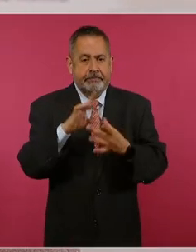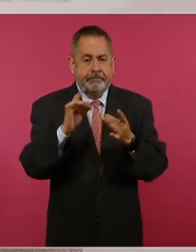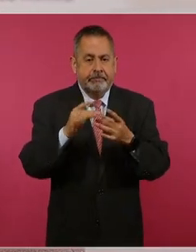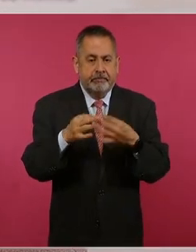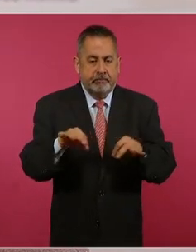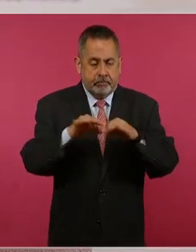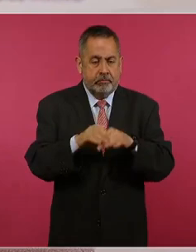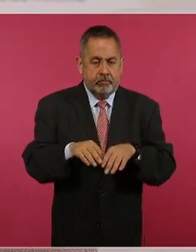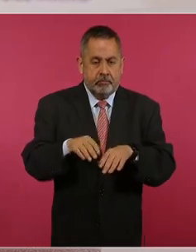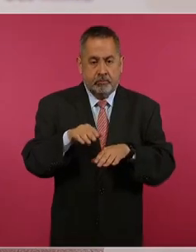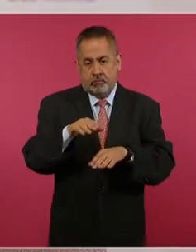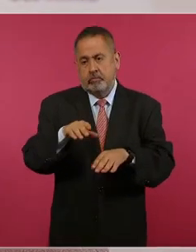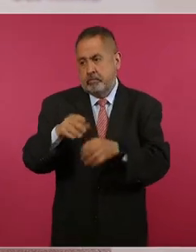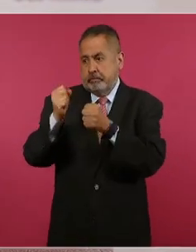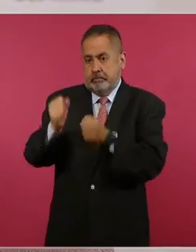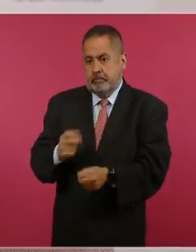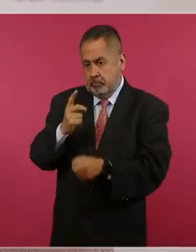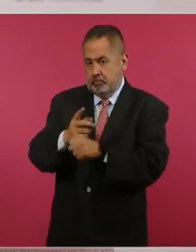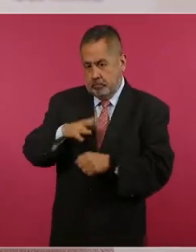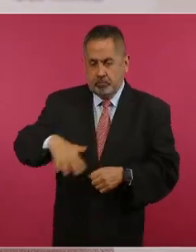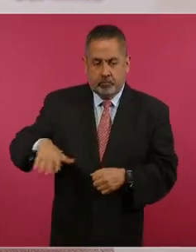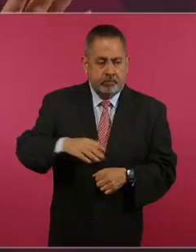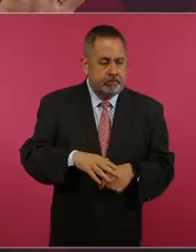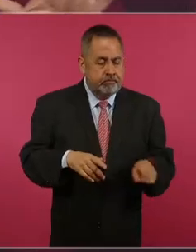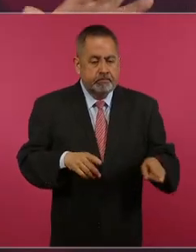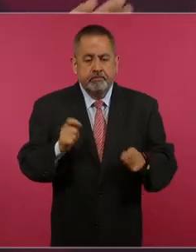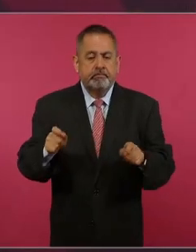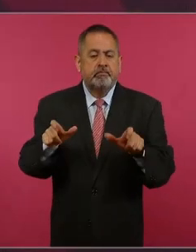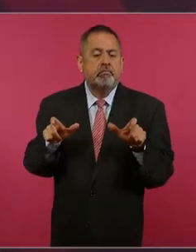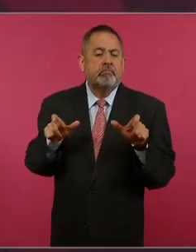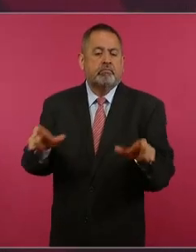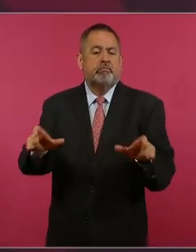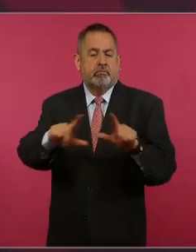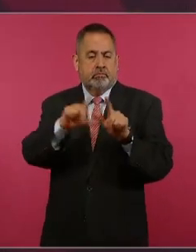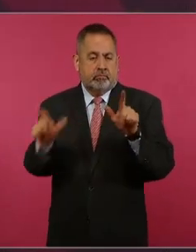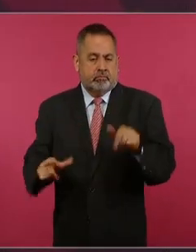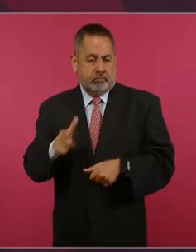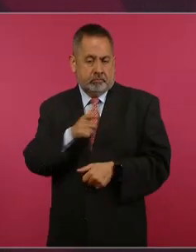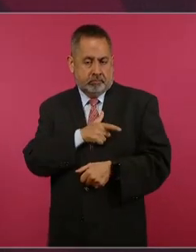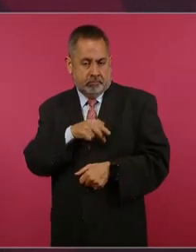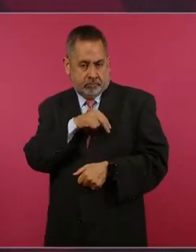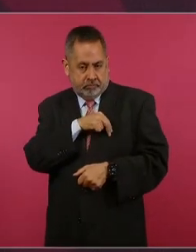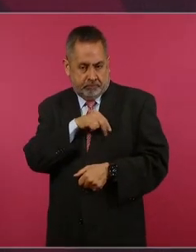porque es un asunto de Estado, el que la Guardia Nacional